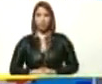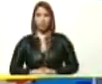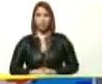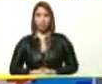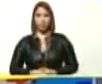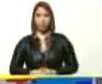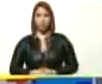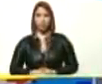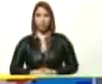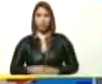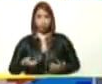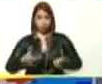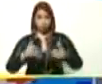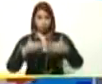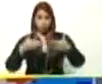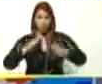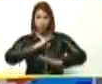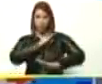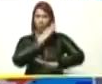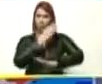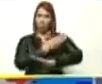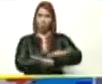para activar con fuerza